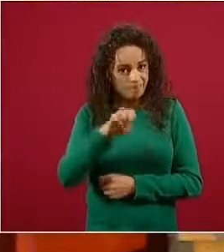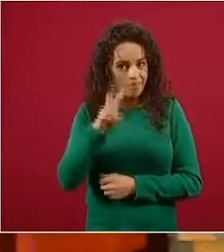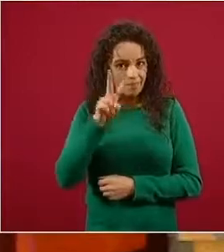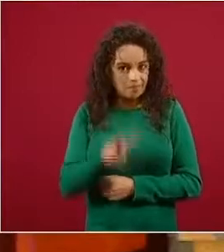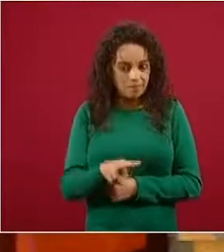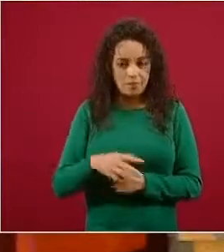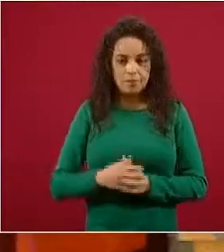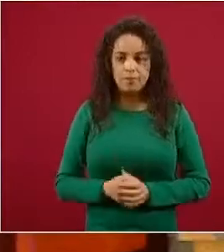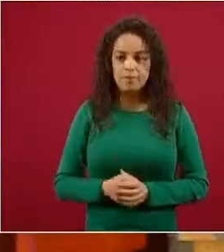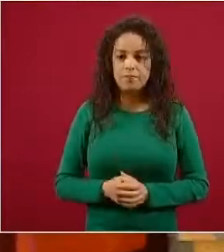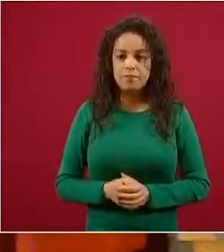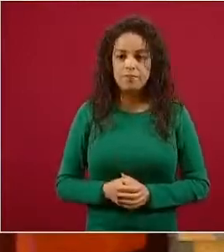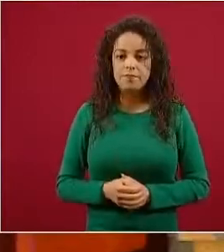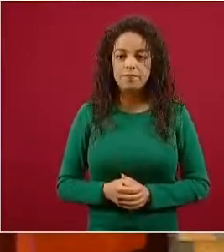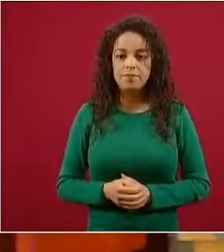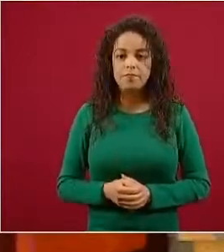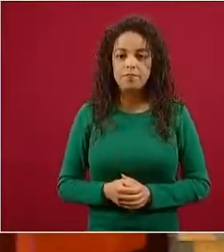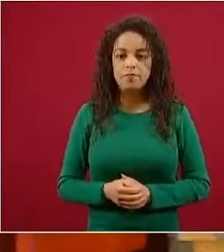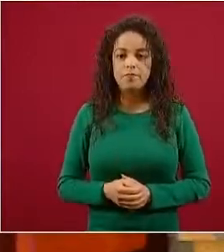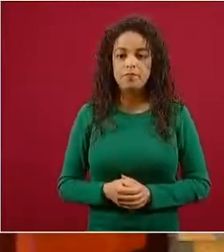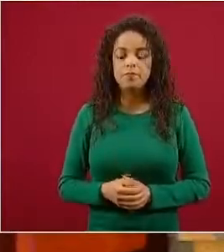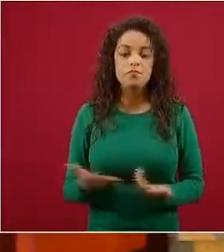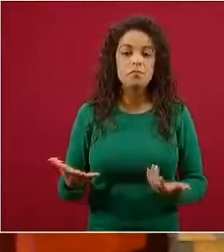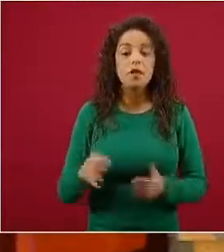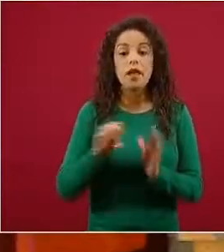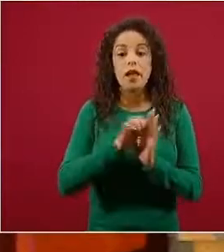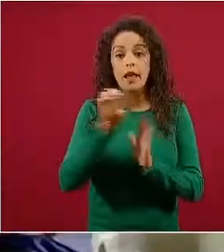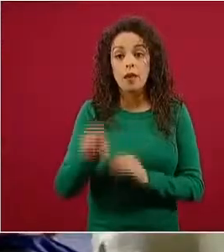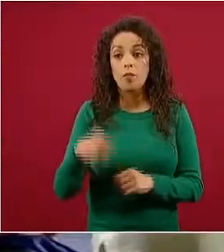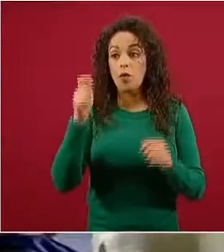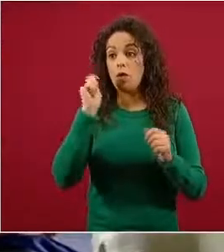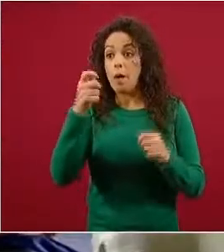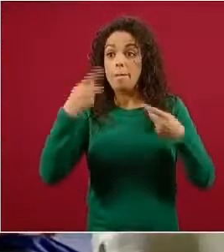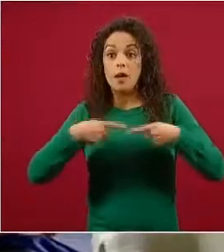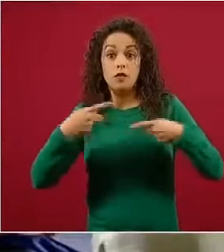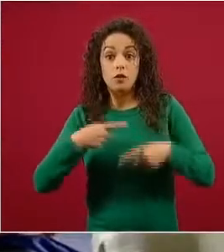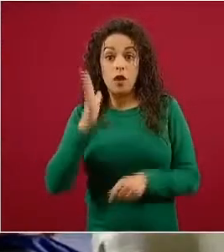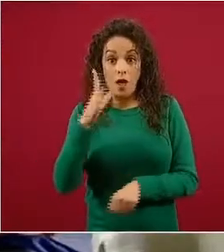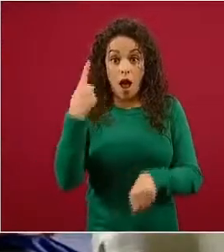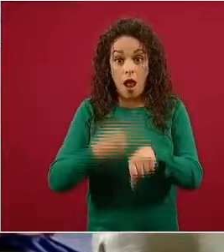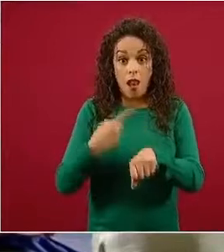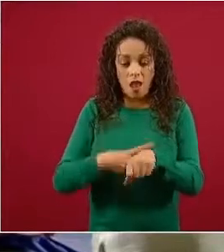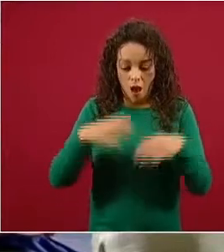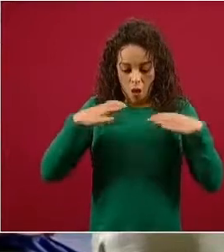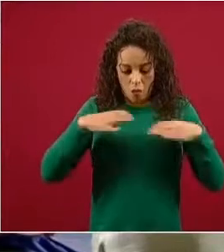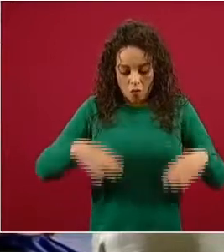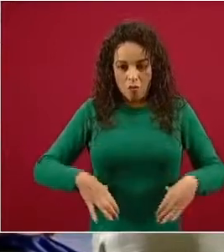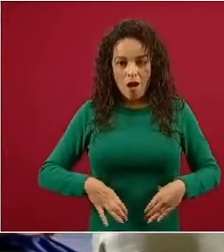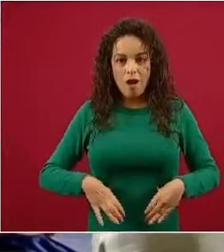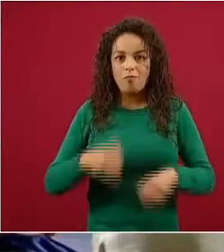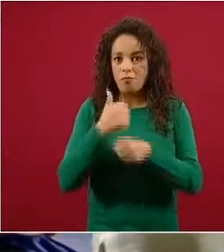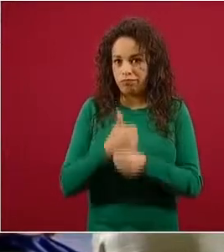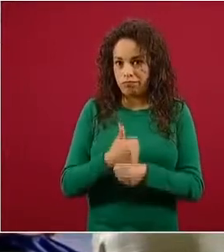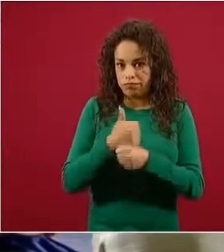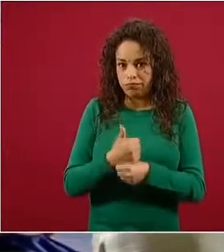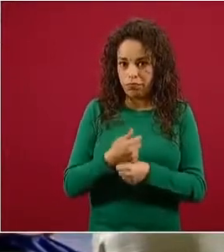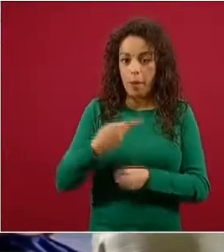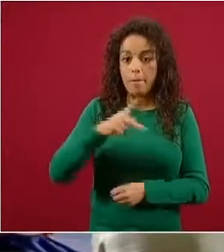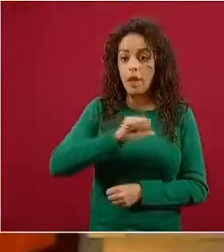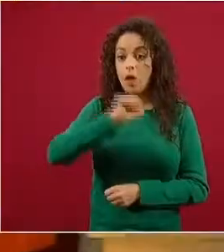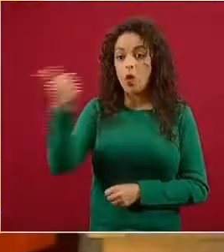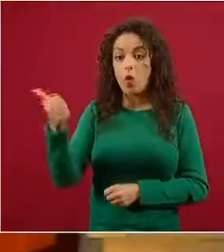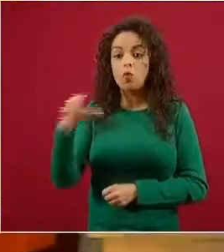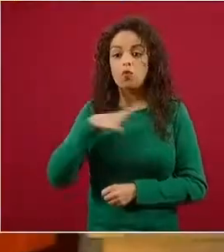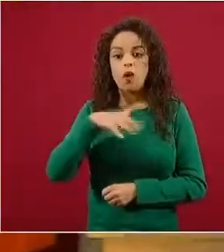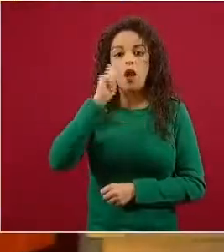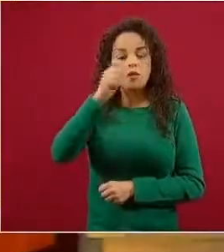las medidas de sana distancia y el confinamiento, también han contribuido a que estos procesos de duelo puedan estar